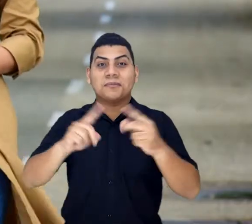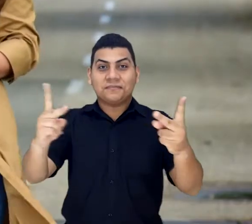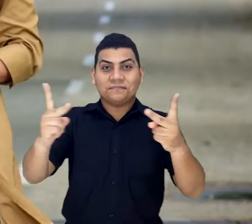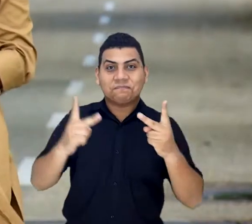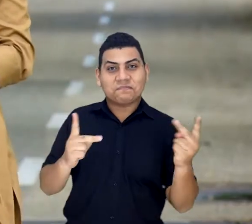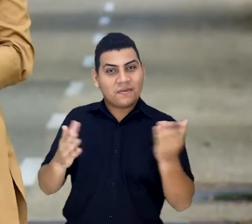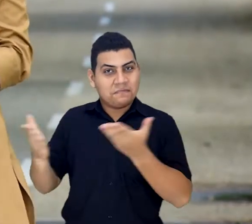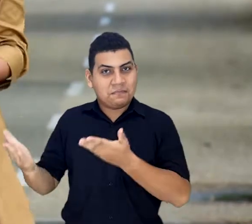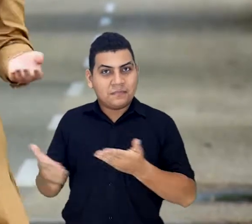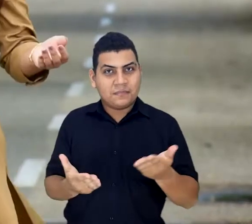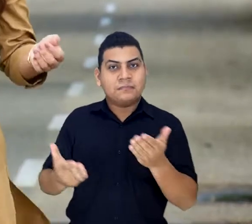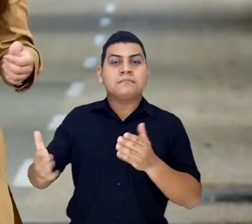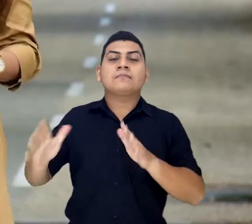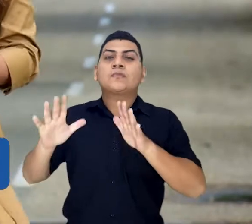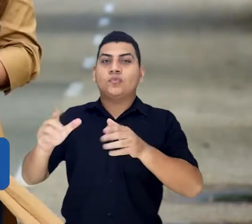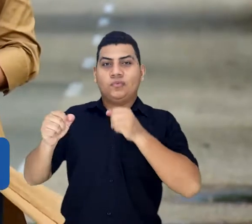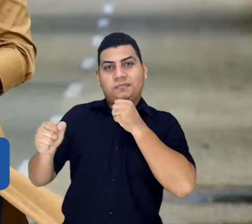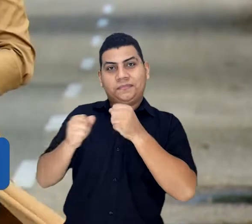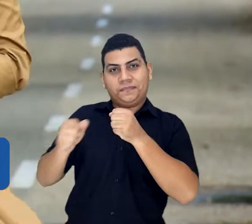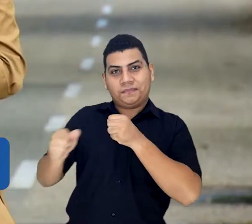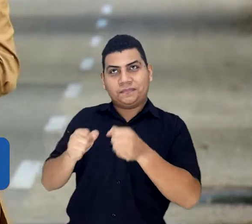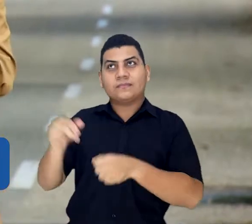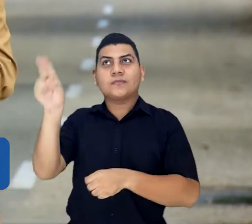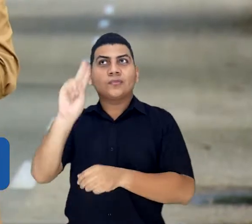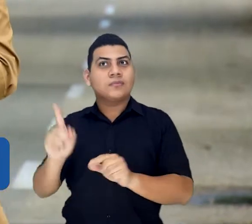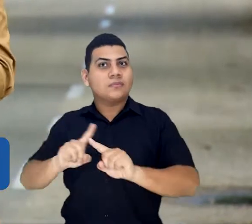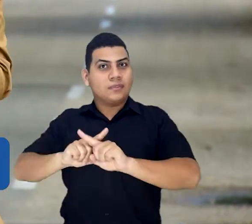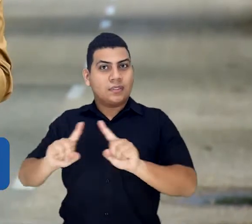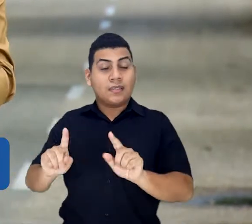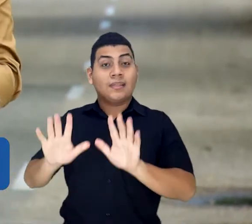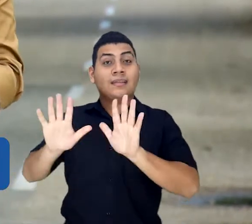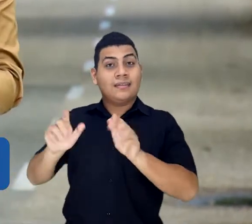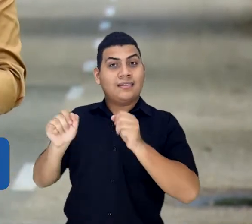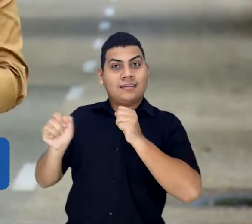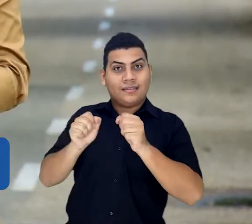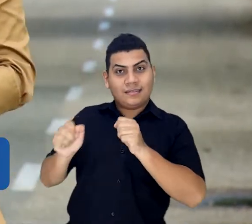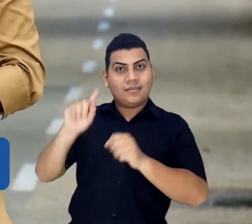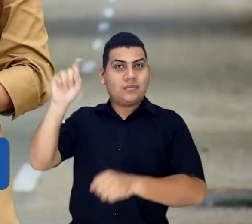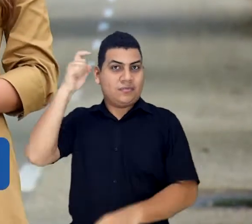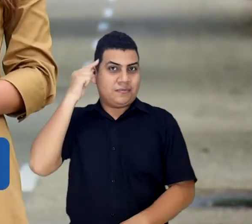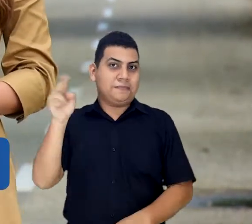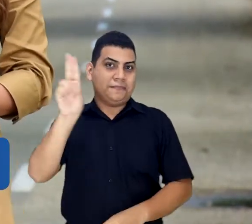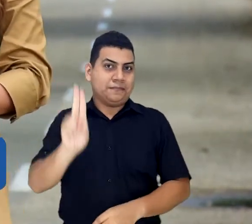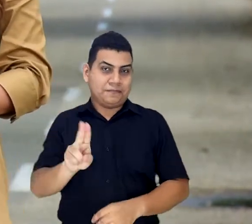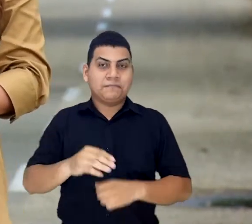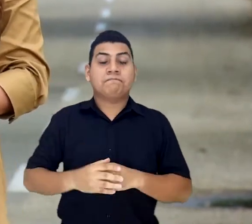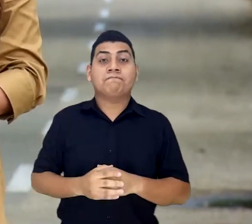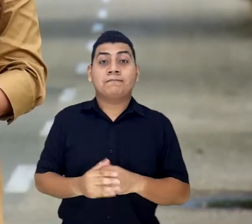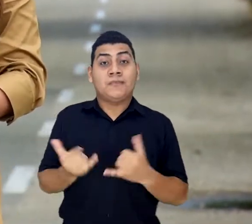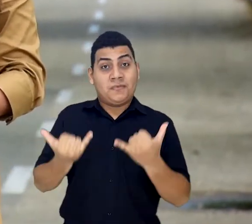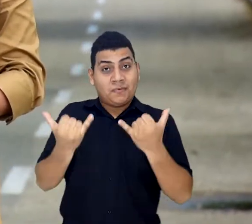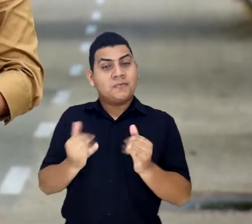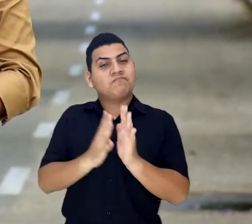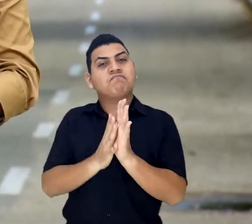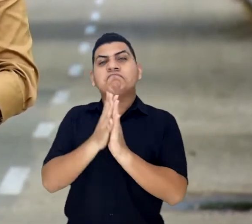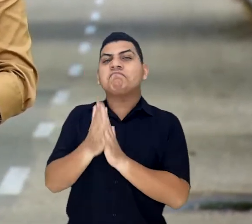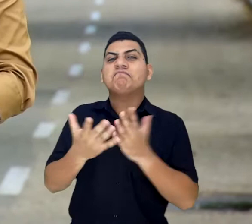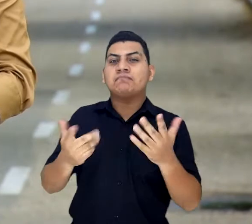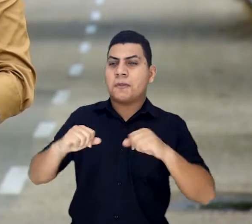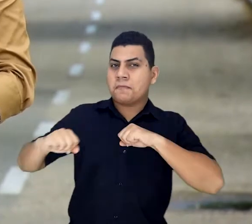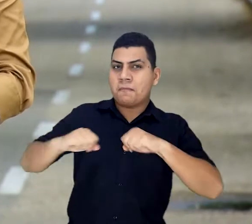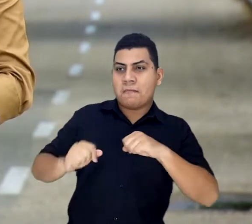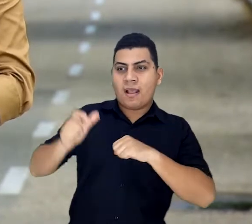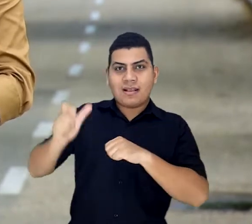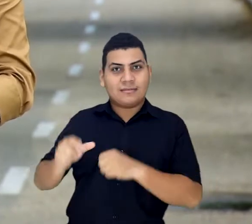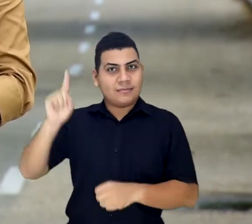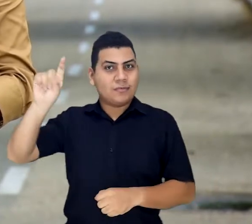Amigos televidentes, bienvenidos a la emisión de Sucre Diferente, el programa institucional de la Gobernación de Sucre. En este espacio